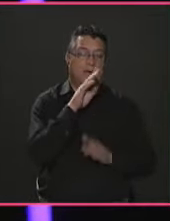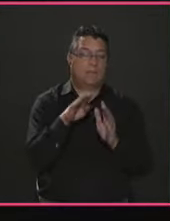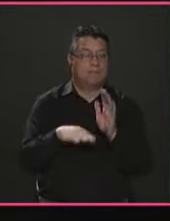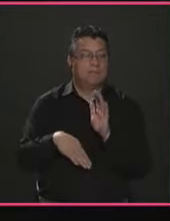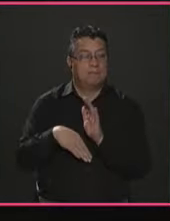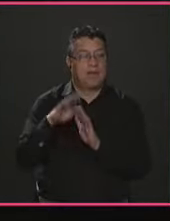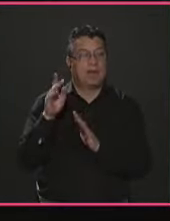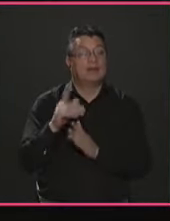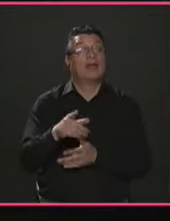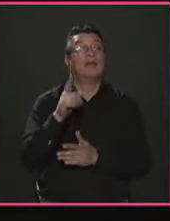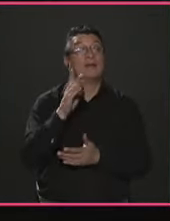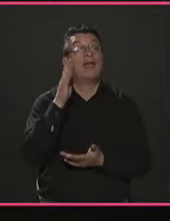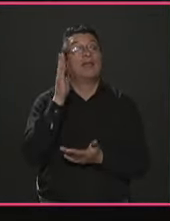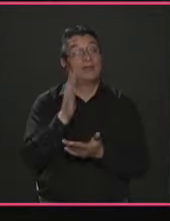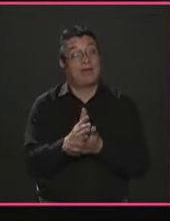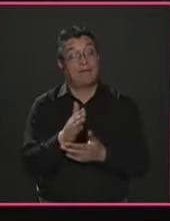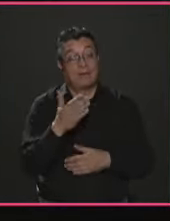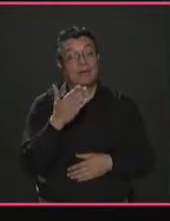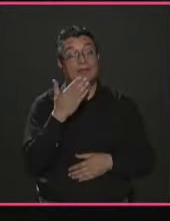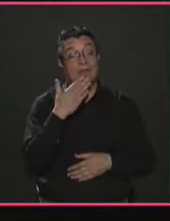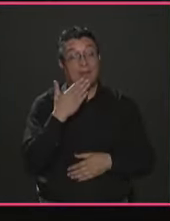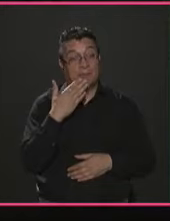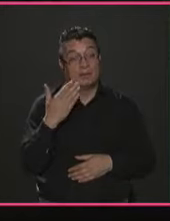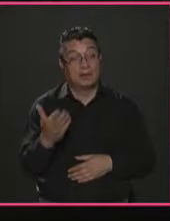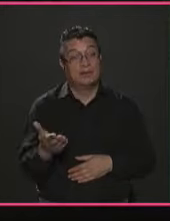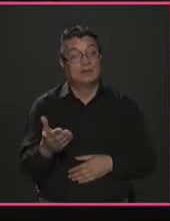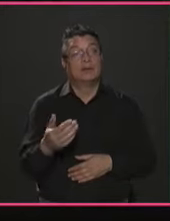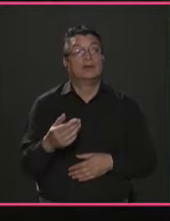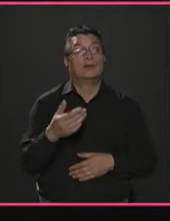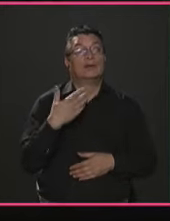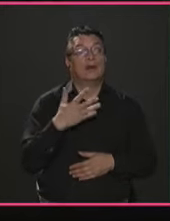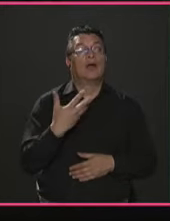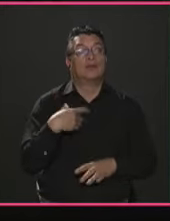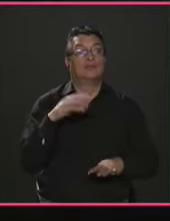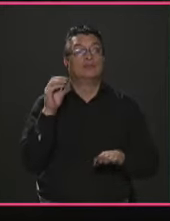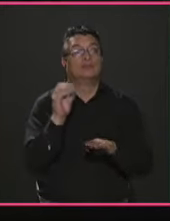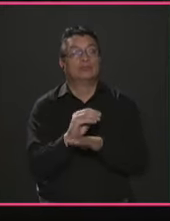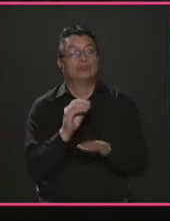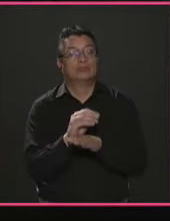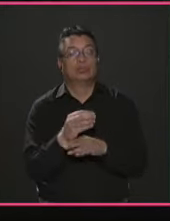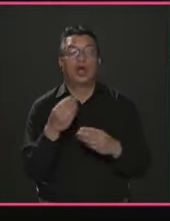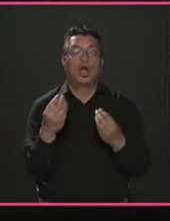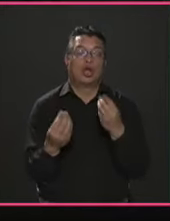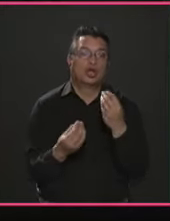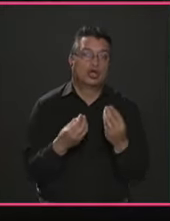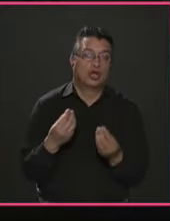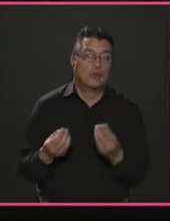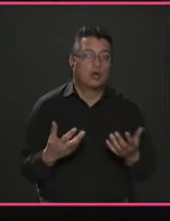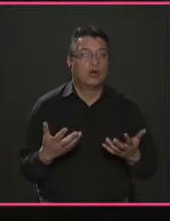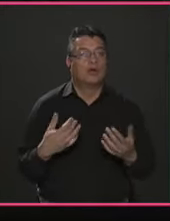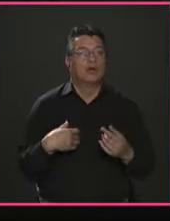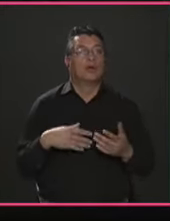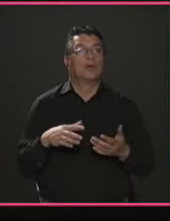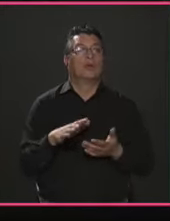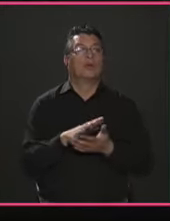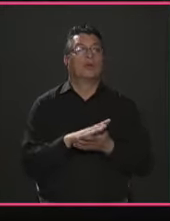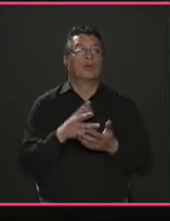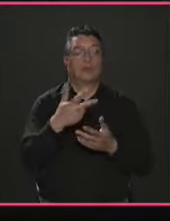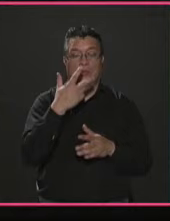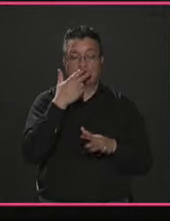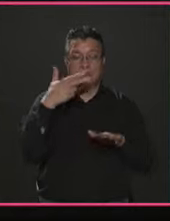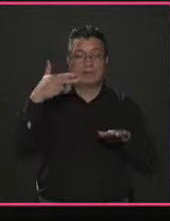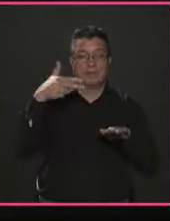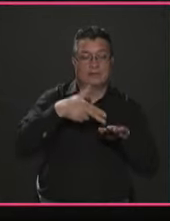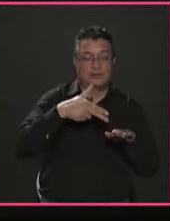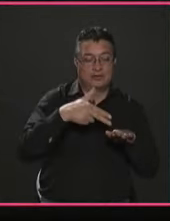luego tienen que eh ser proveídos con e con combustible